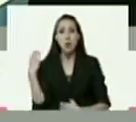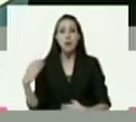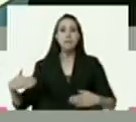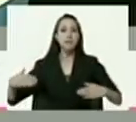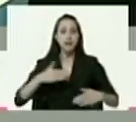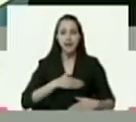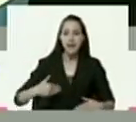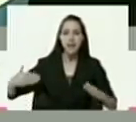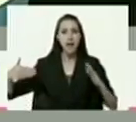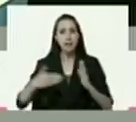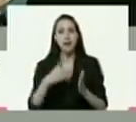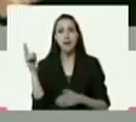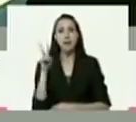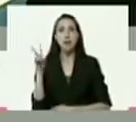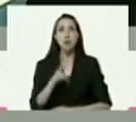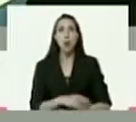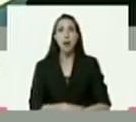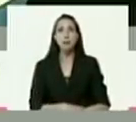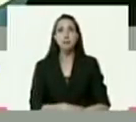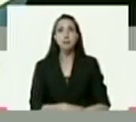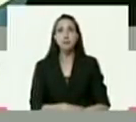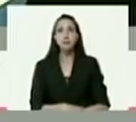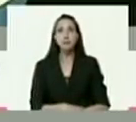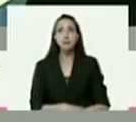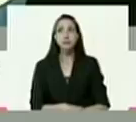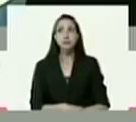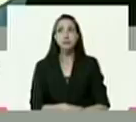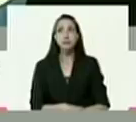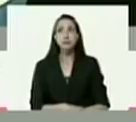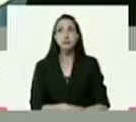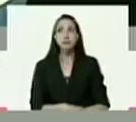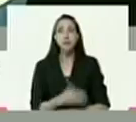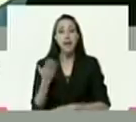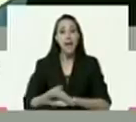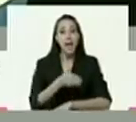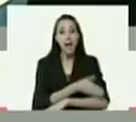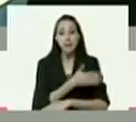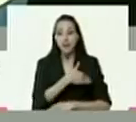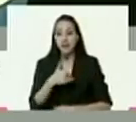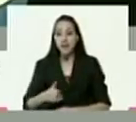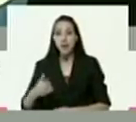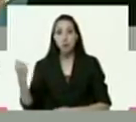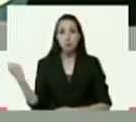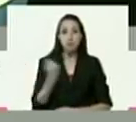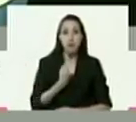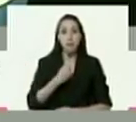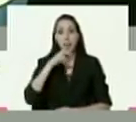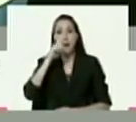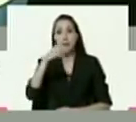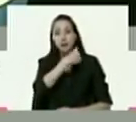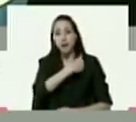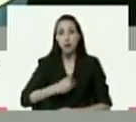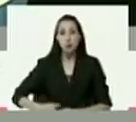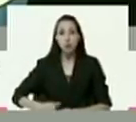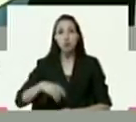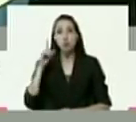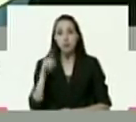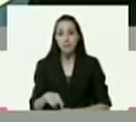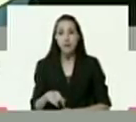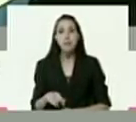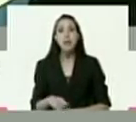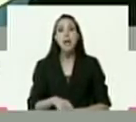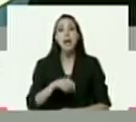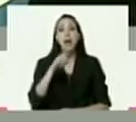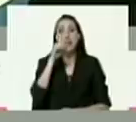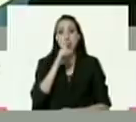Venezuela. Pero así como cuando trataron de matar al presidente Maduro y al ese magnicidio colectivo que pudo ocurrir el 4 de